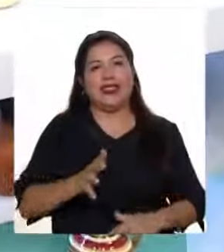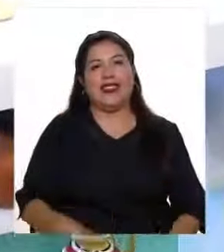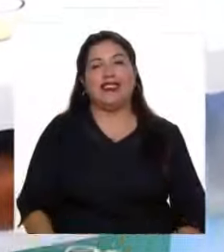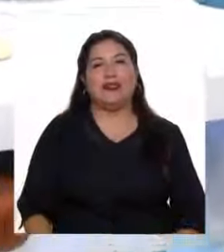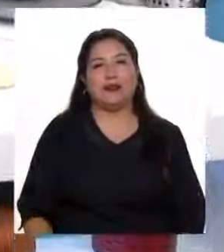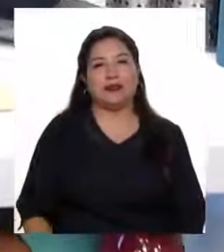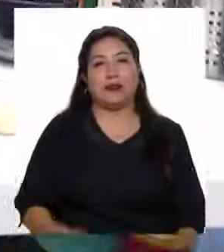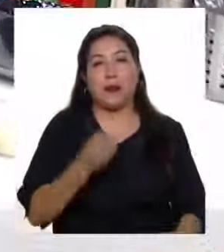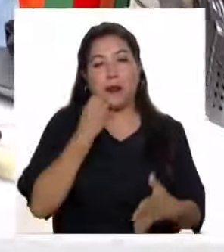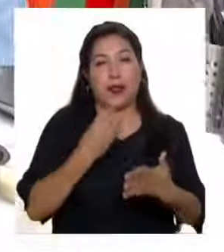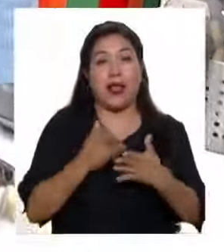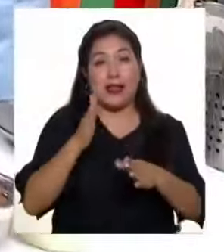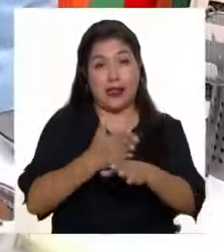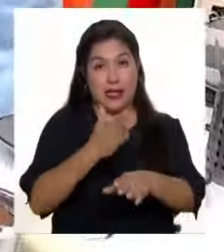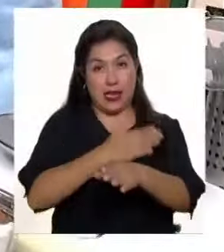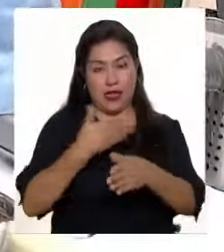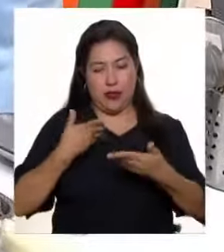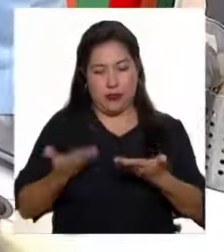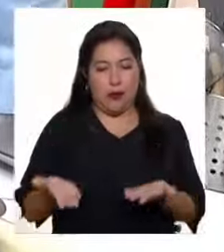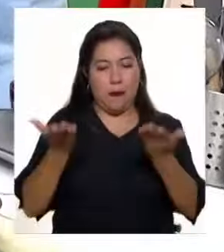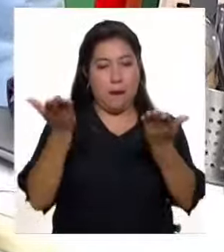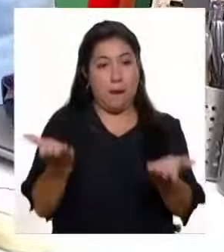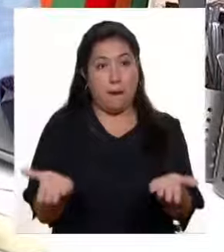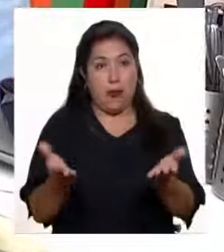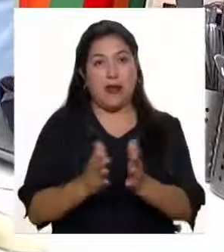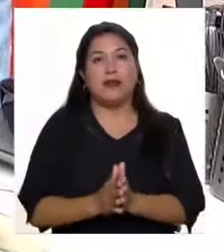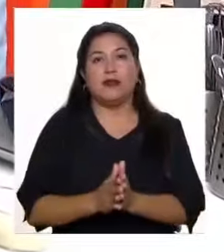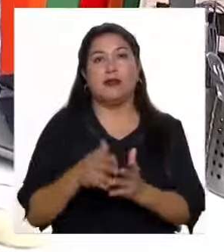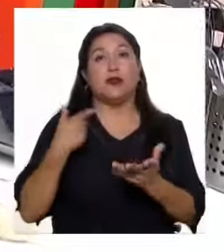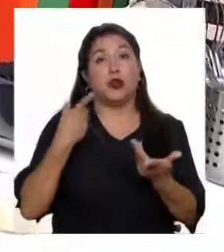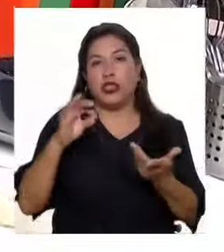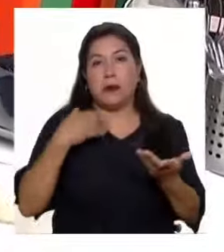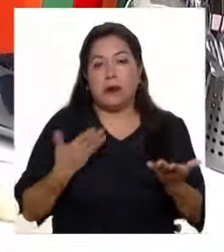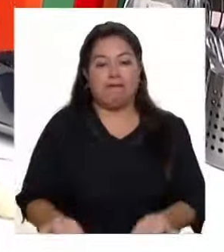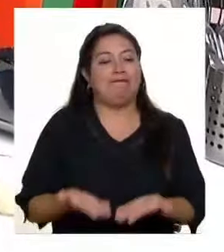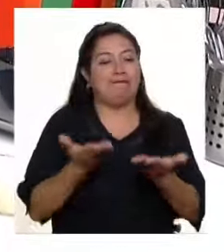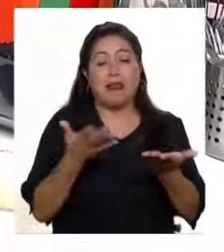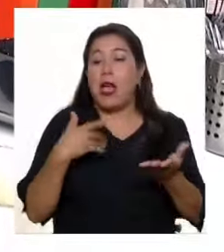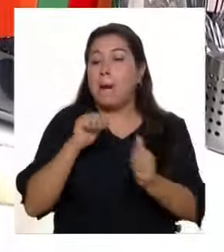antes de presentarlo, ya cuando lo presento está picoteado. Sí. Ay, hay un pericotito acá.